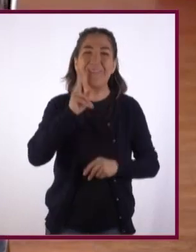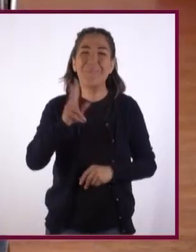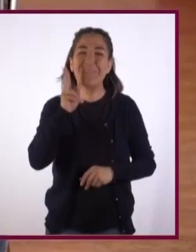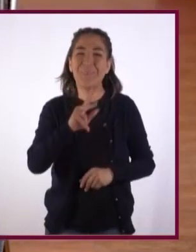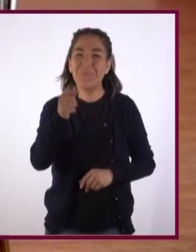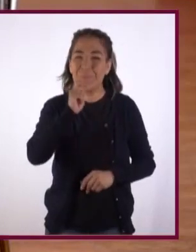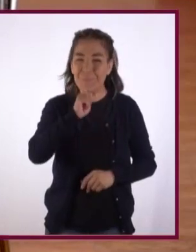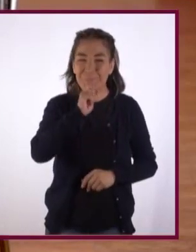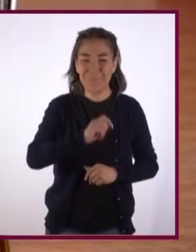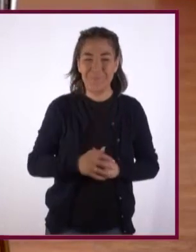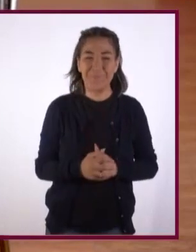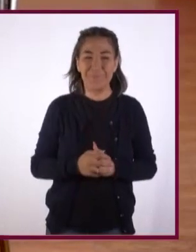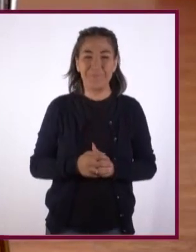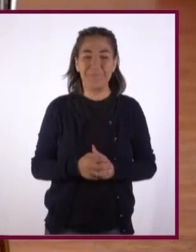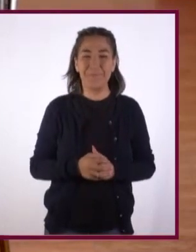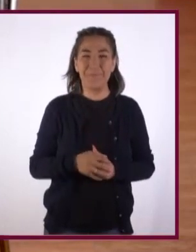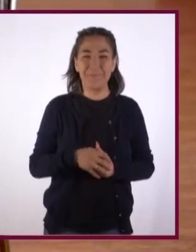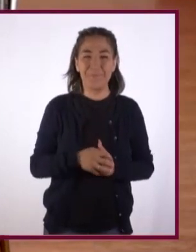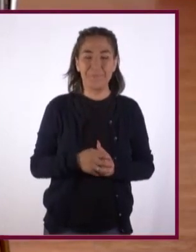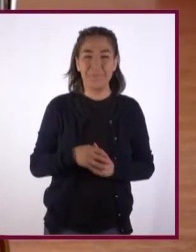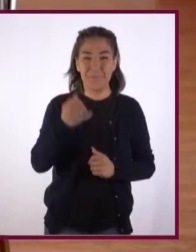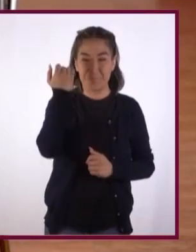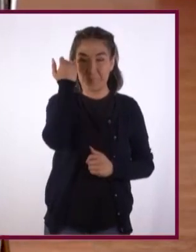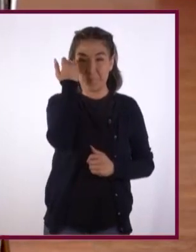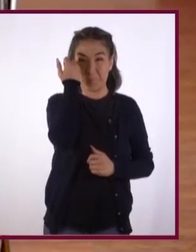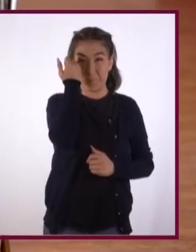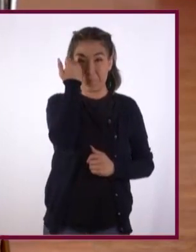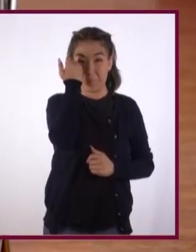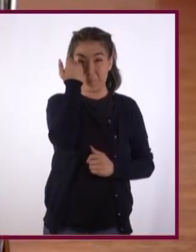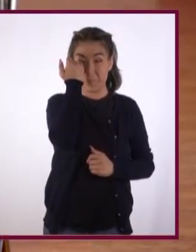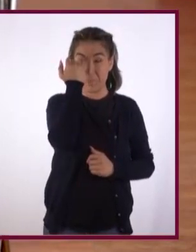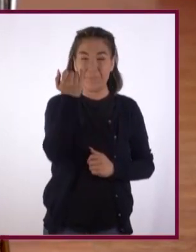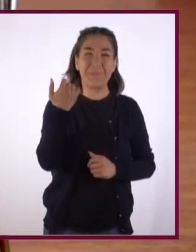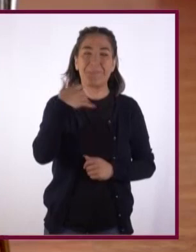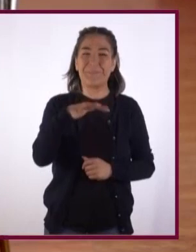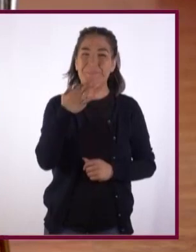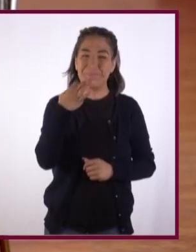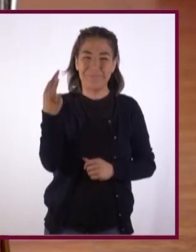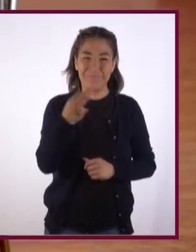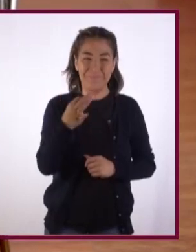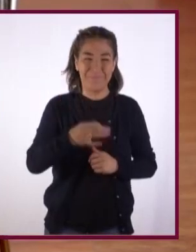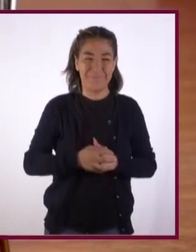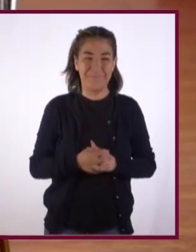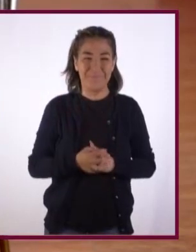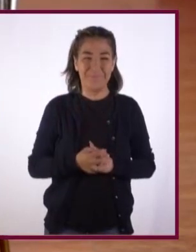A ver, vamos a probarlo. A ver. Mira. ¡Ay, qué delicia!